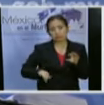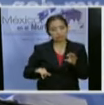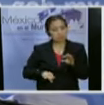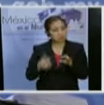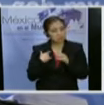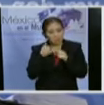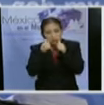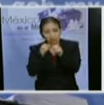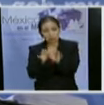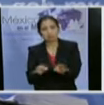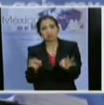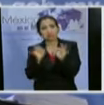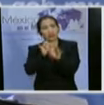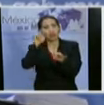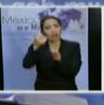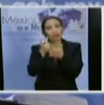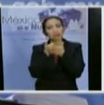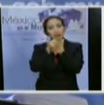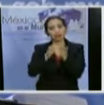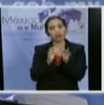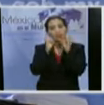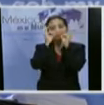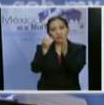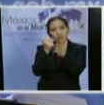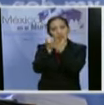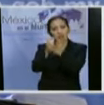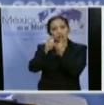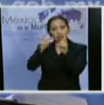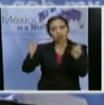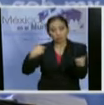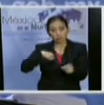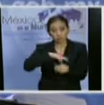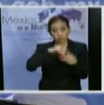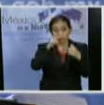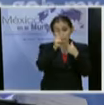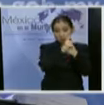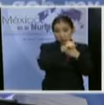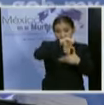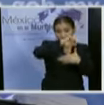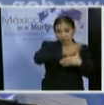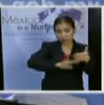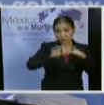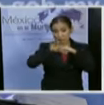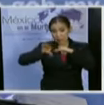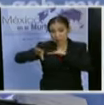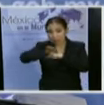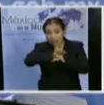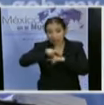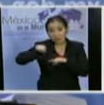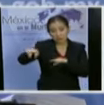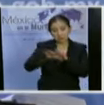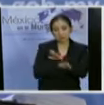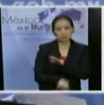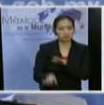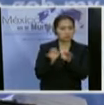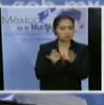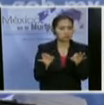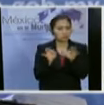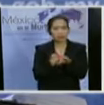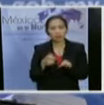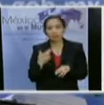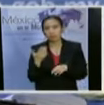insistir en la cuestión de la ayuda oficial al desarrollo en nuestros países de América Latina y el Caribe, que sigue siendo algo fundamental,